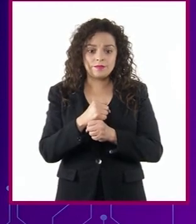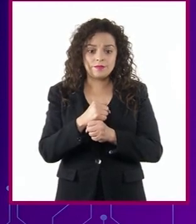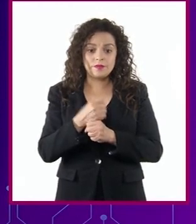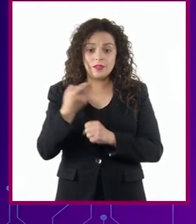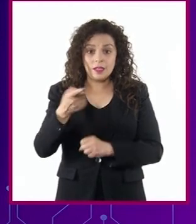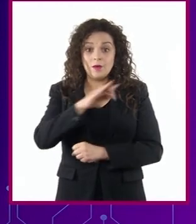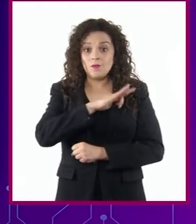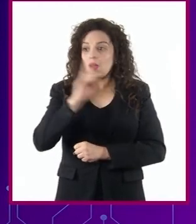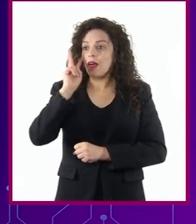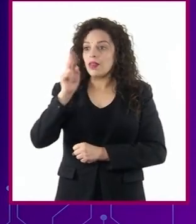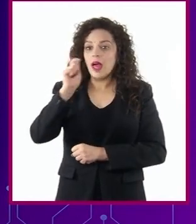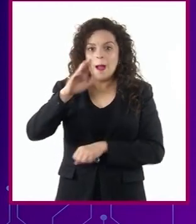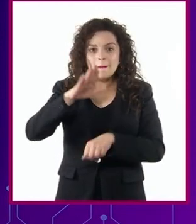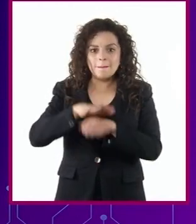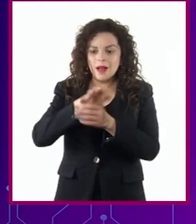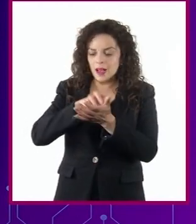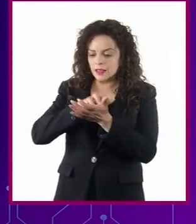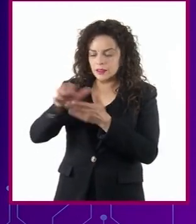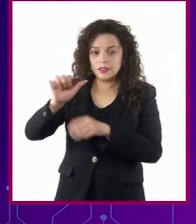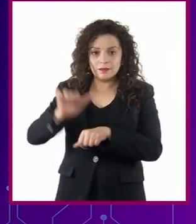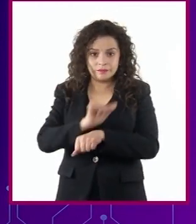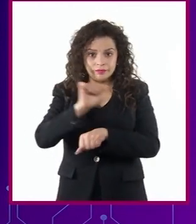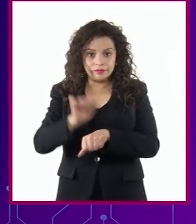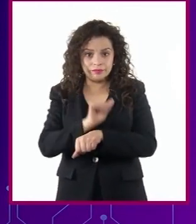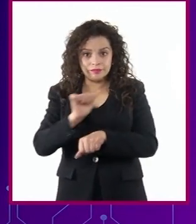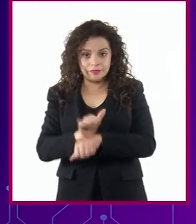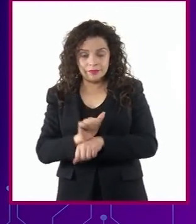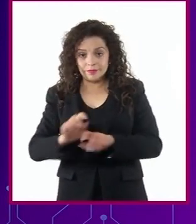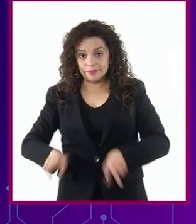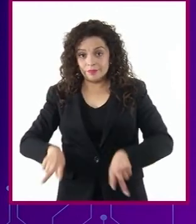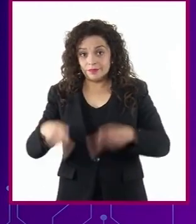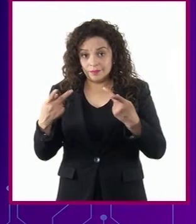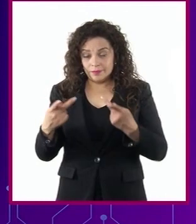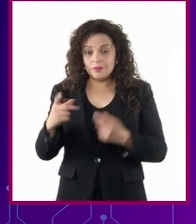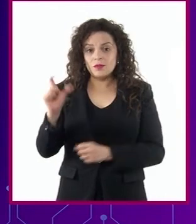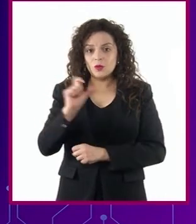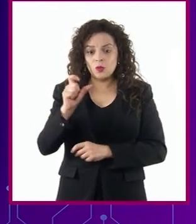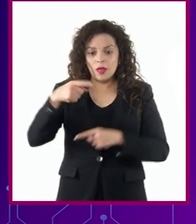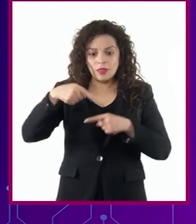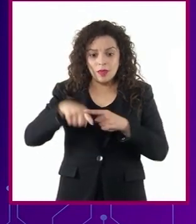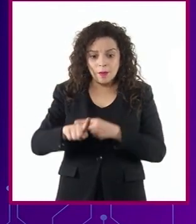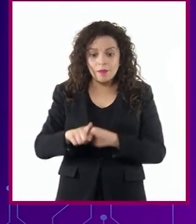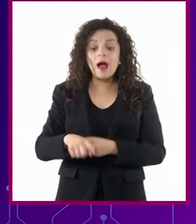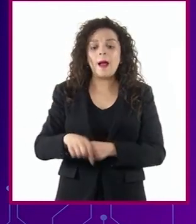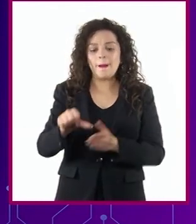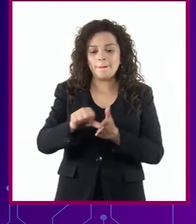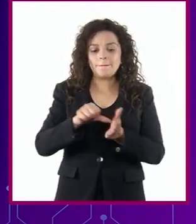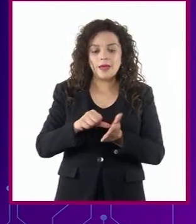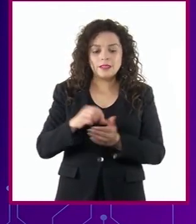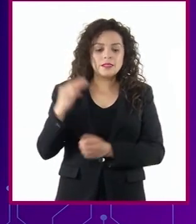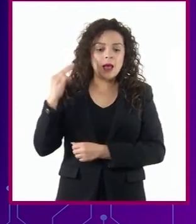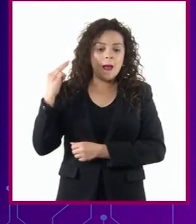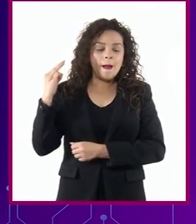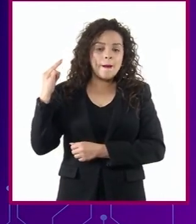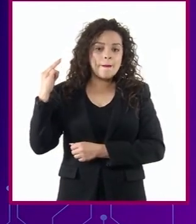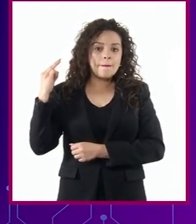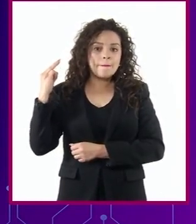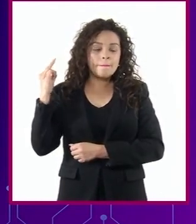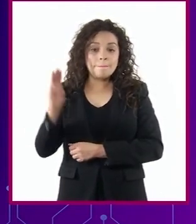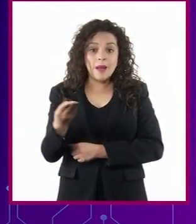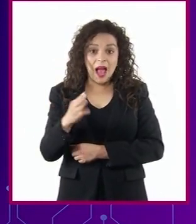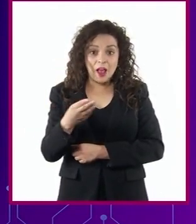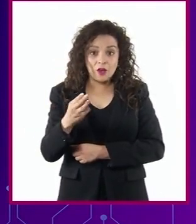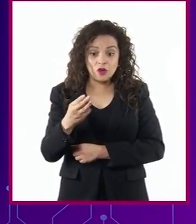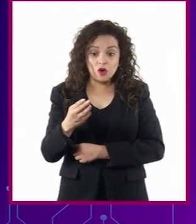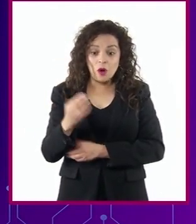podemos observar que la mayor cantidad de automóviles vendidos ocurrió en el mes de mayo, mientras que la menor venta se registró en el mes de